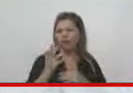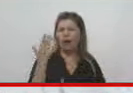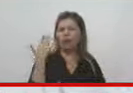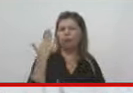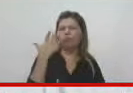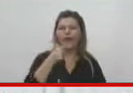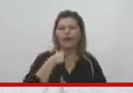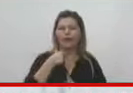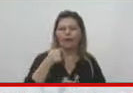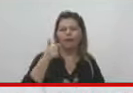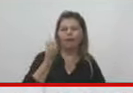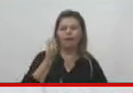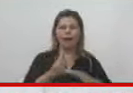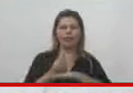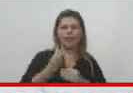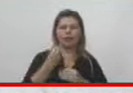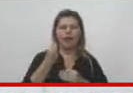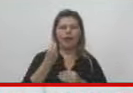que con